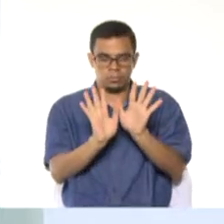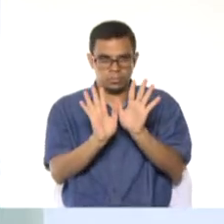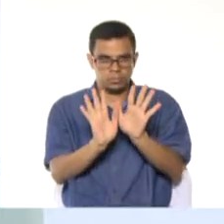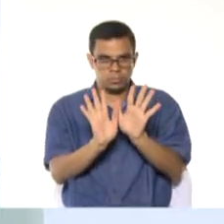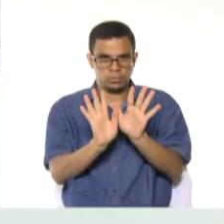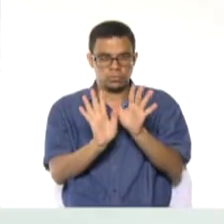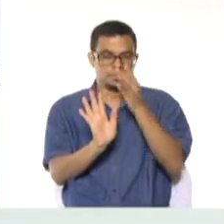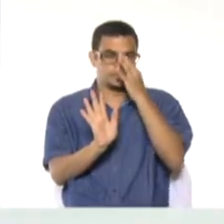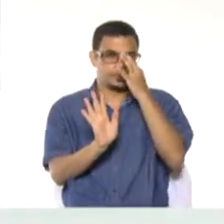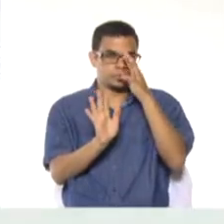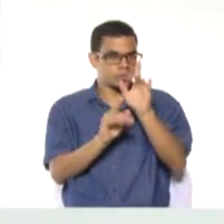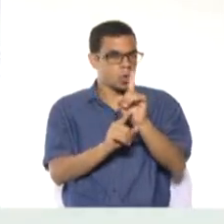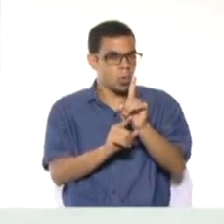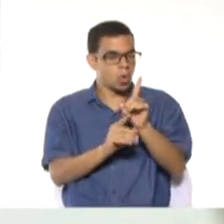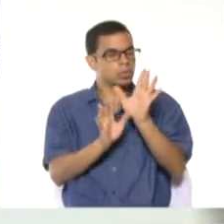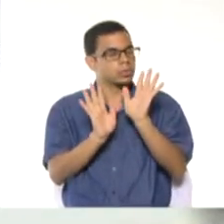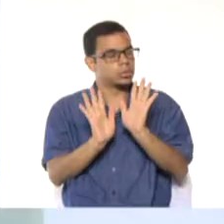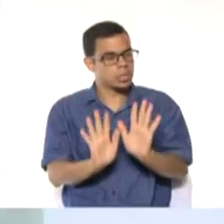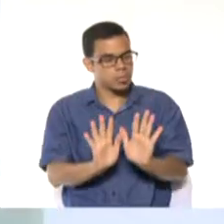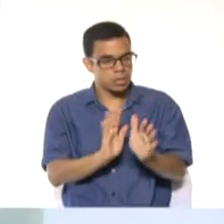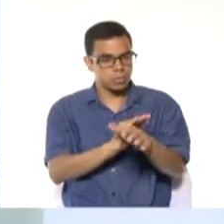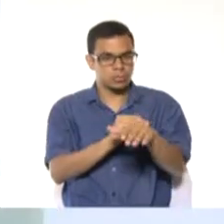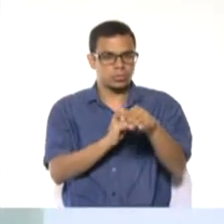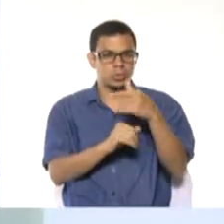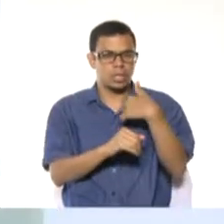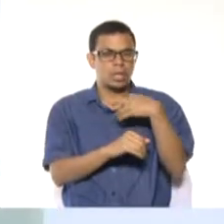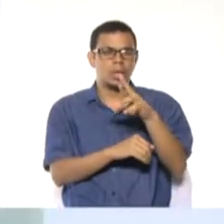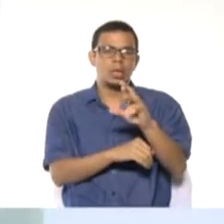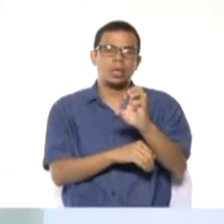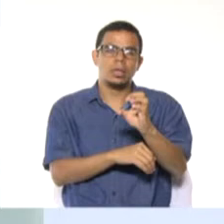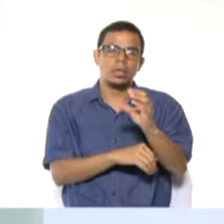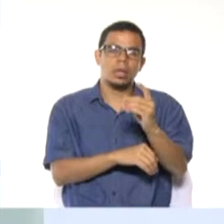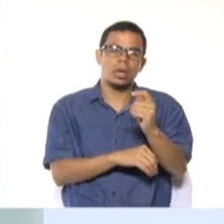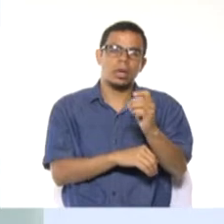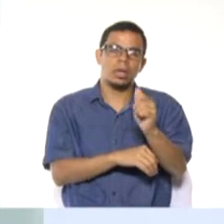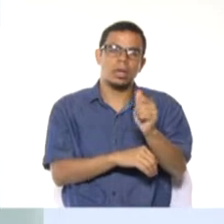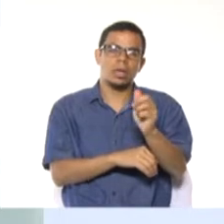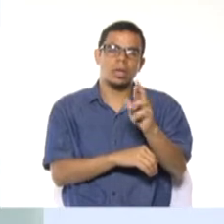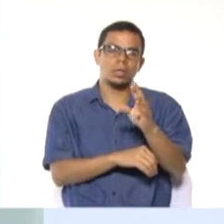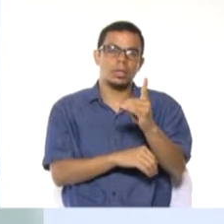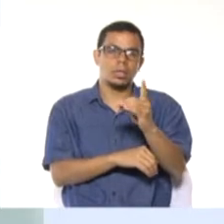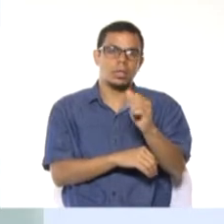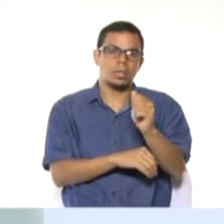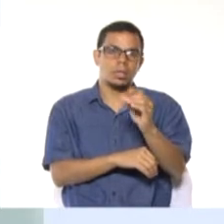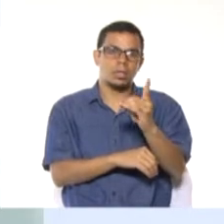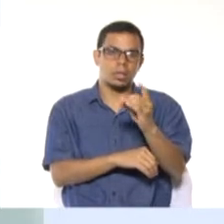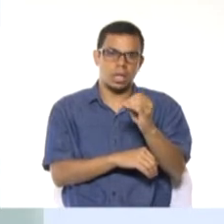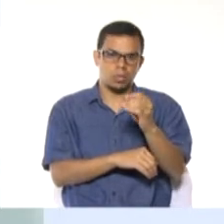eso. Fíjense, si yo acá tengo esta inclinación,